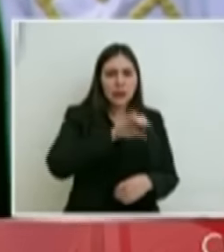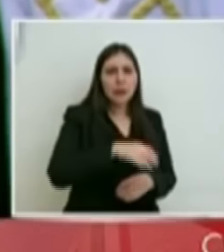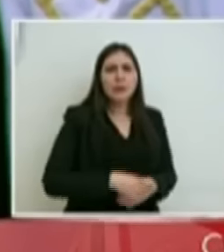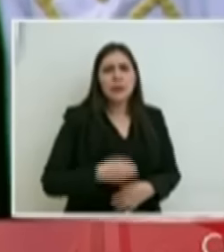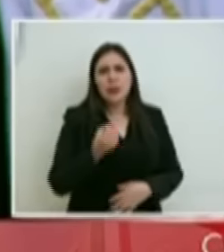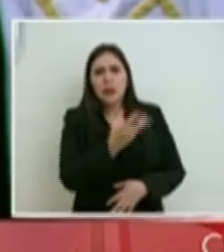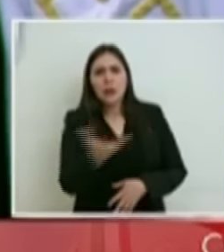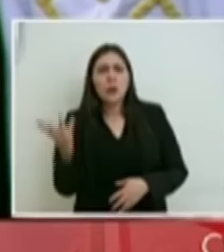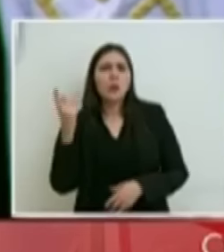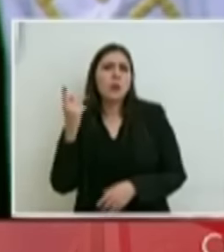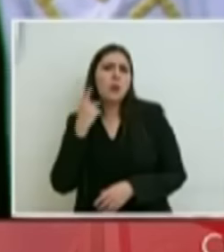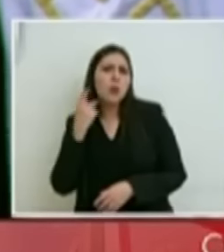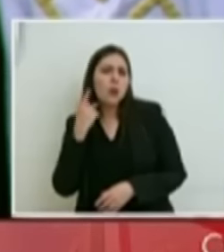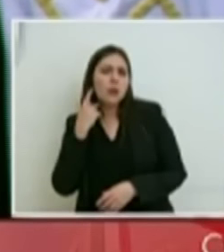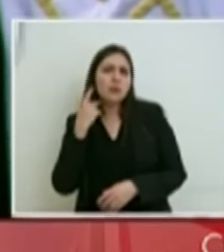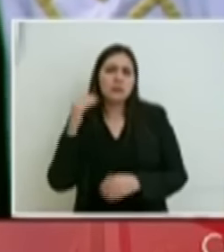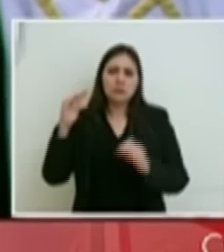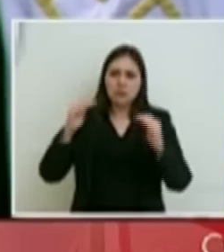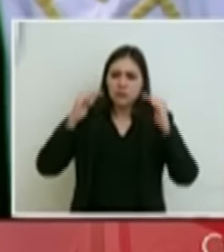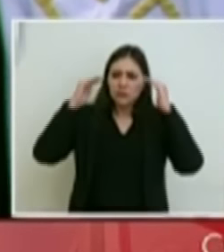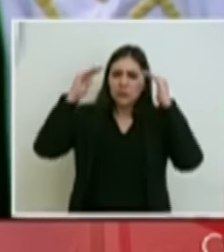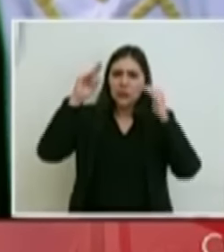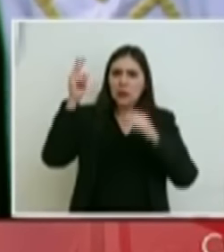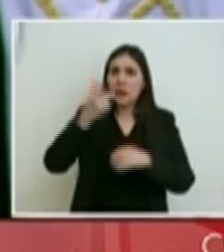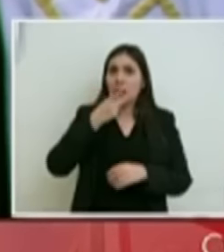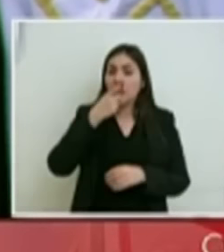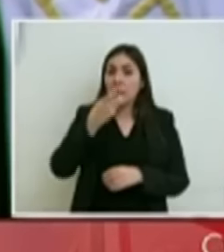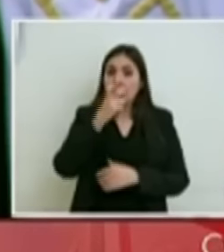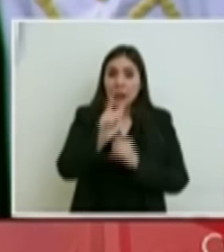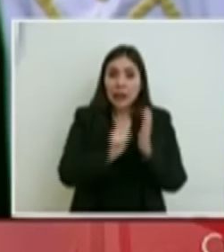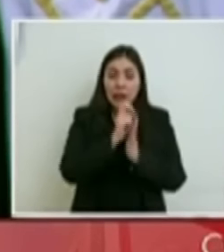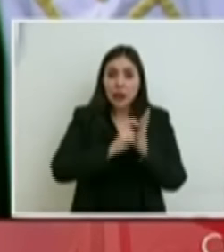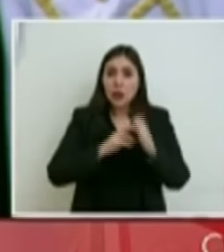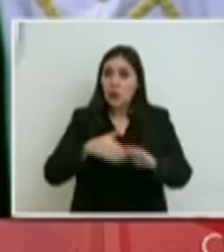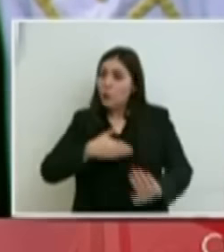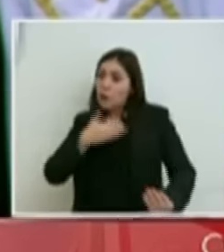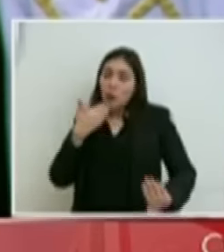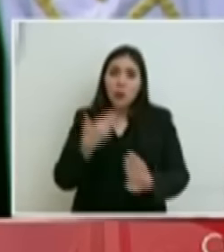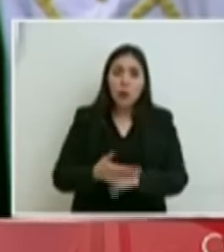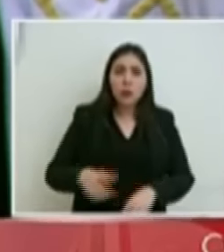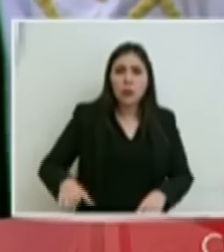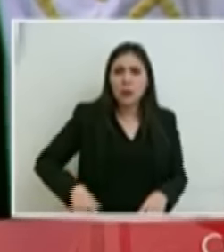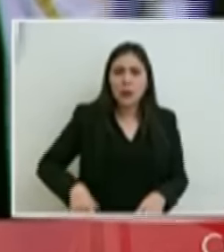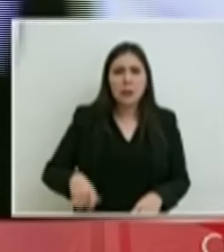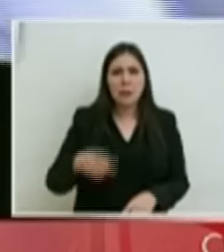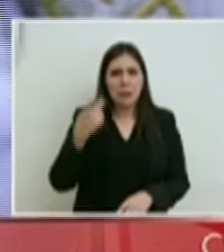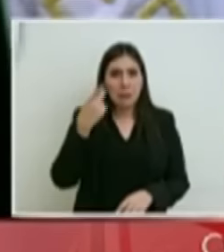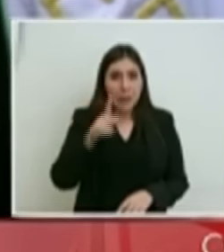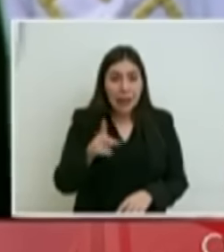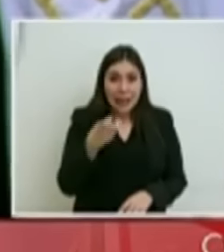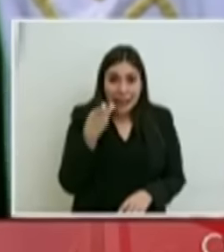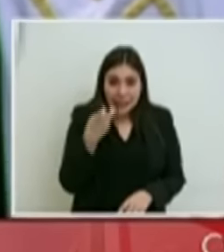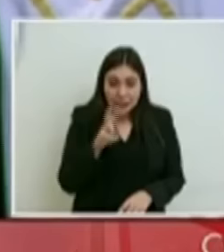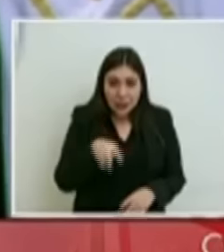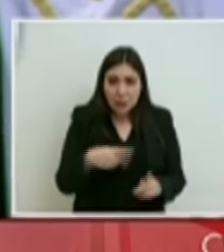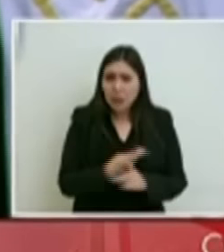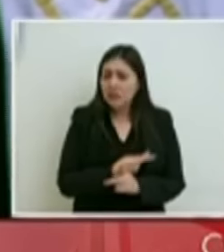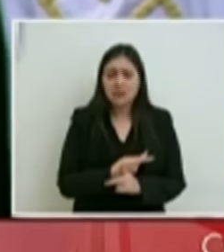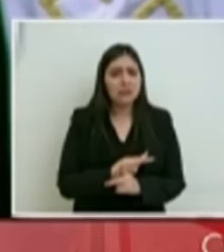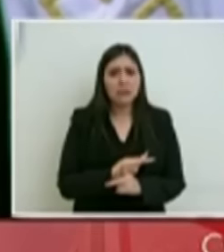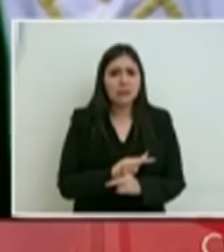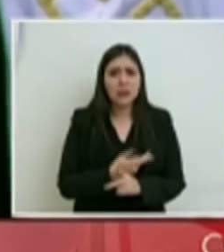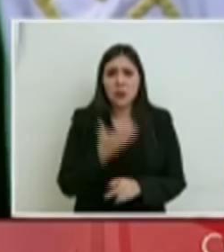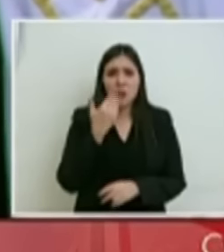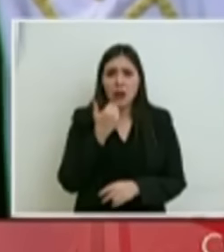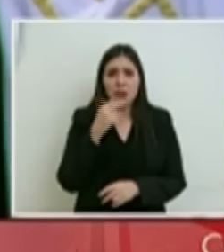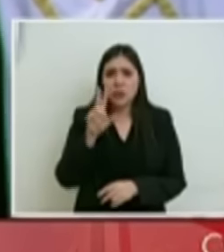politólogos calificaron la reforma como un golpe de Estado. Lo cierto es que no hubo tal golpe de Estado, sino